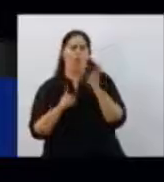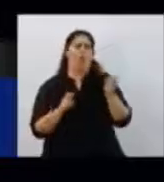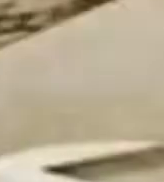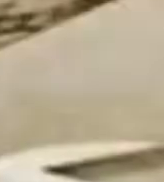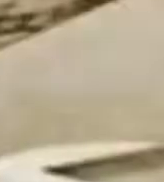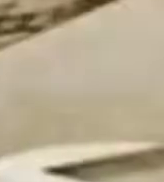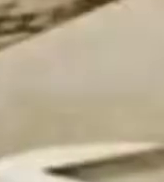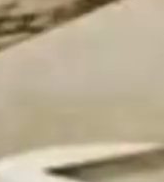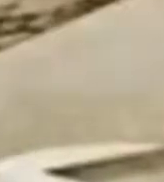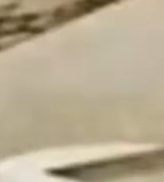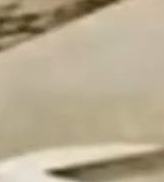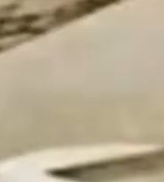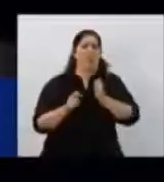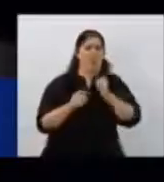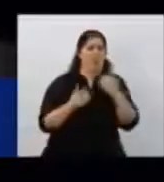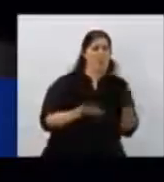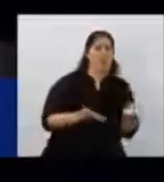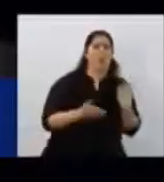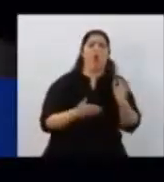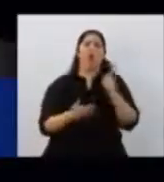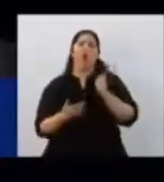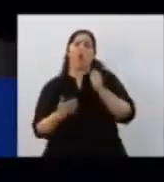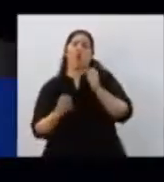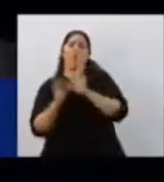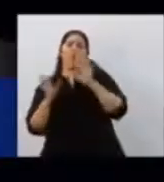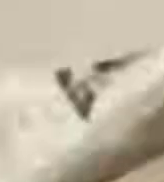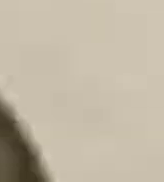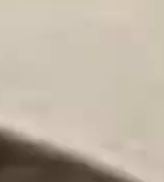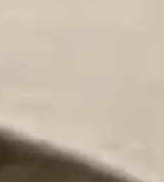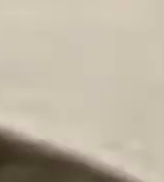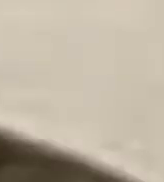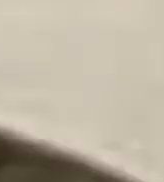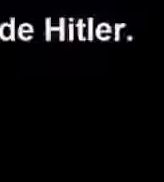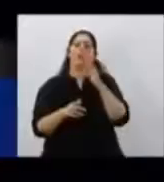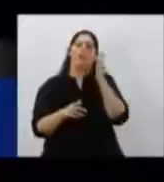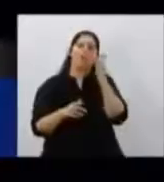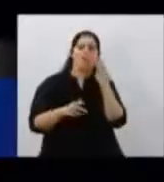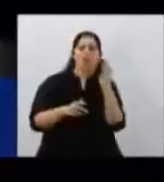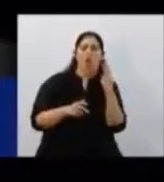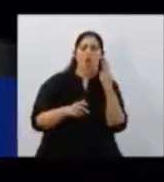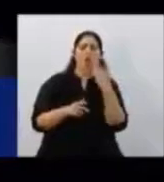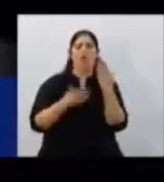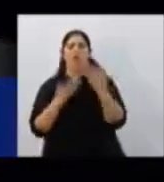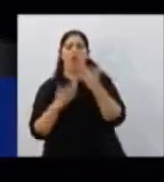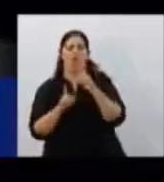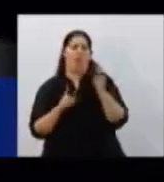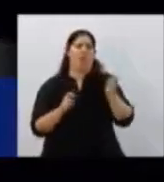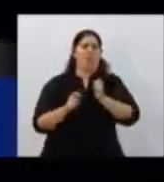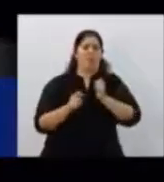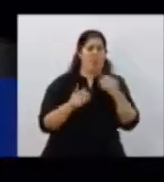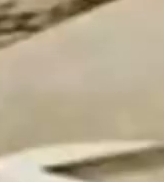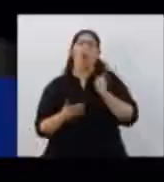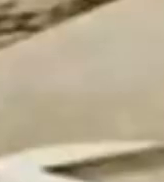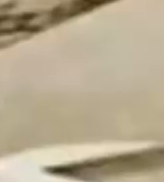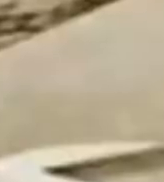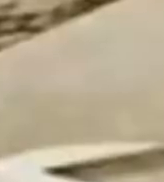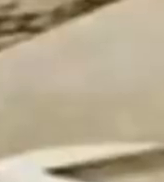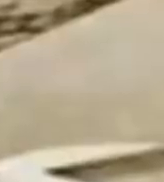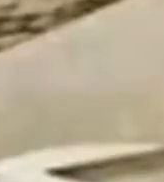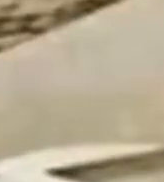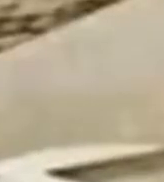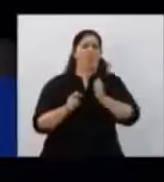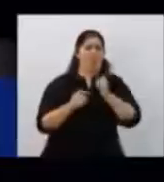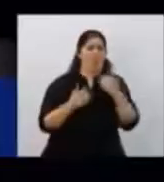dictadura como Hitler o se está con la democracia. Como Hitler o se está con la dictadura o se está como